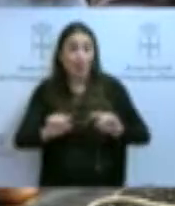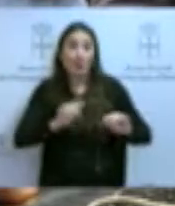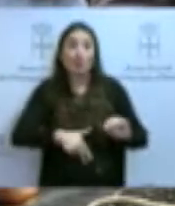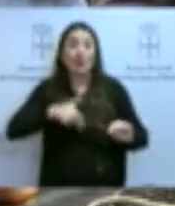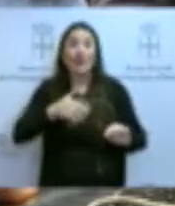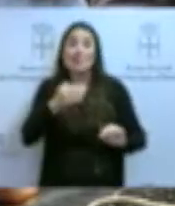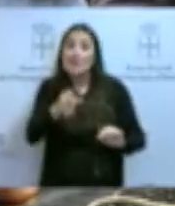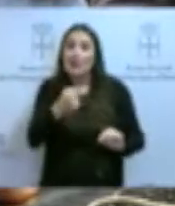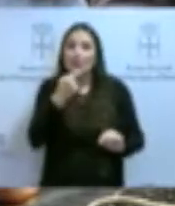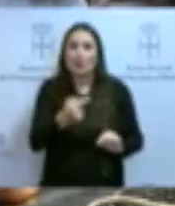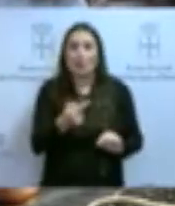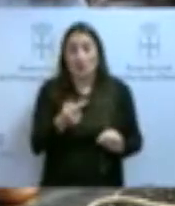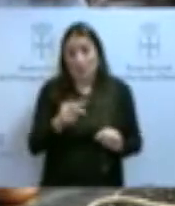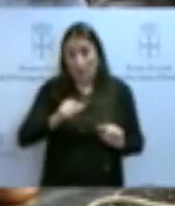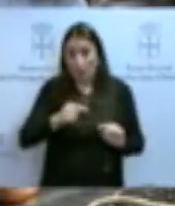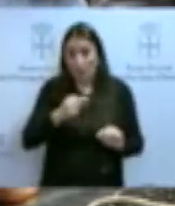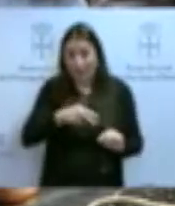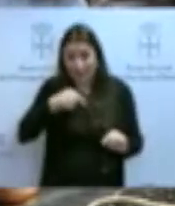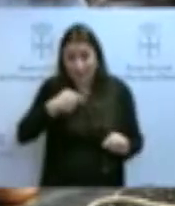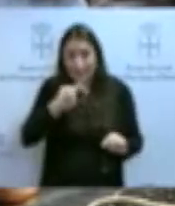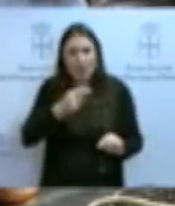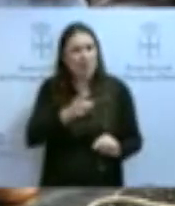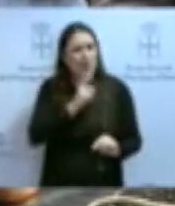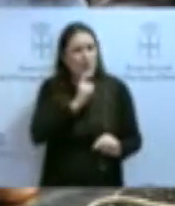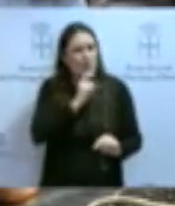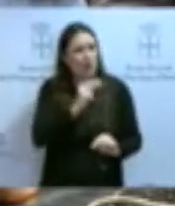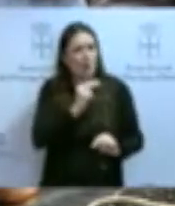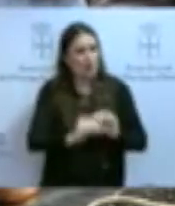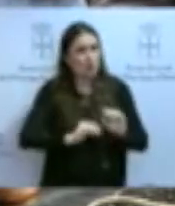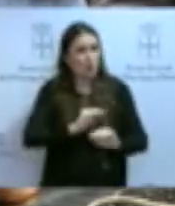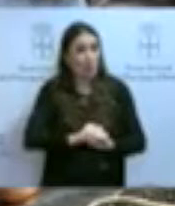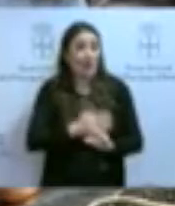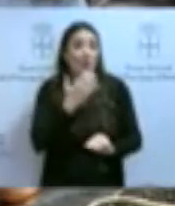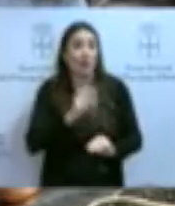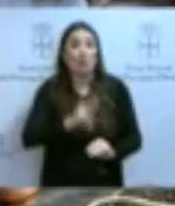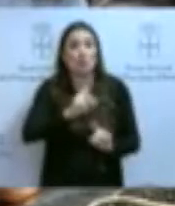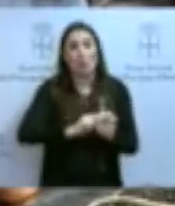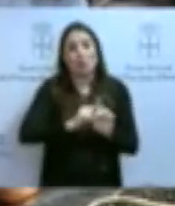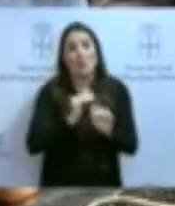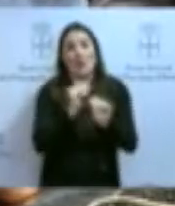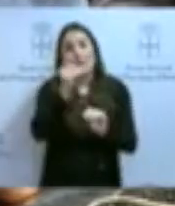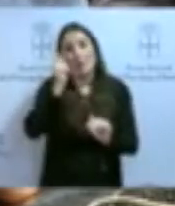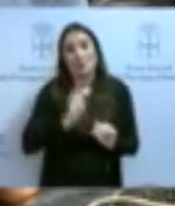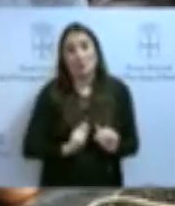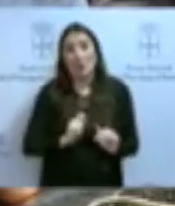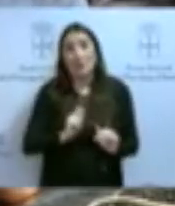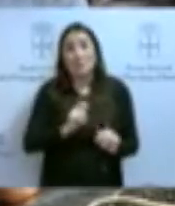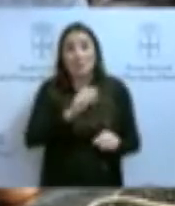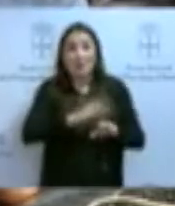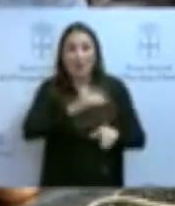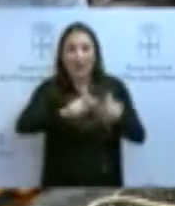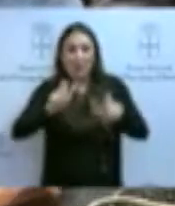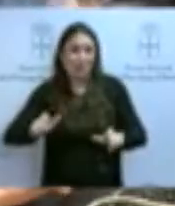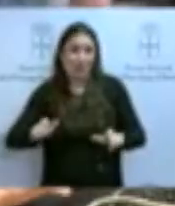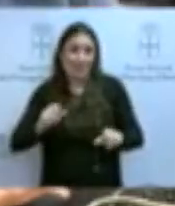sería difícil, el director general confirmó que sería difícil cumplir el compromiso de abonar, por ejemplo, el segundo nivel de la carrera profesional a las miles de empleadas